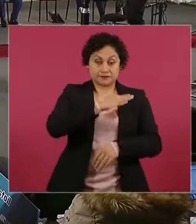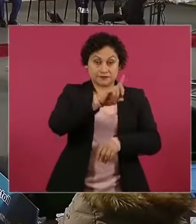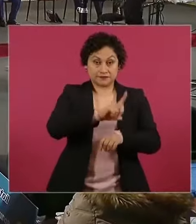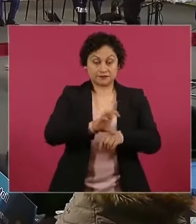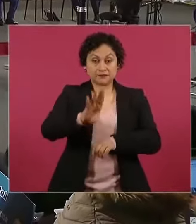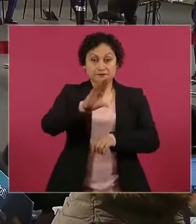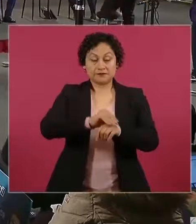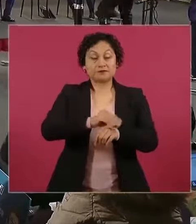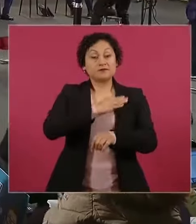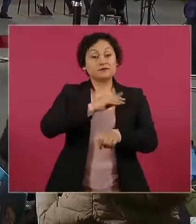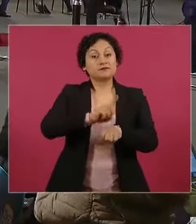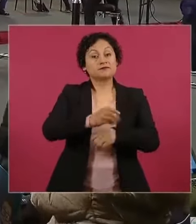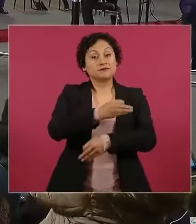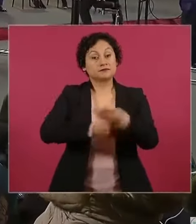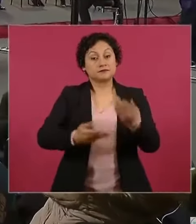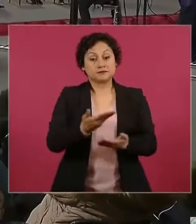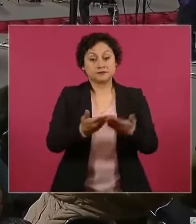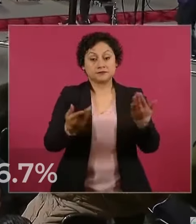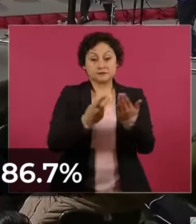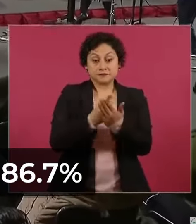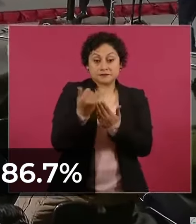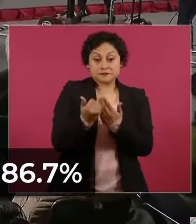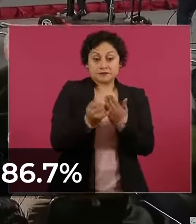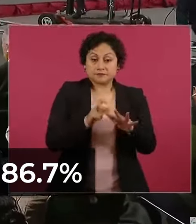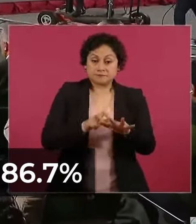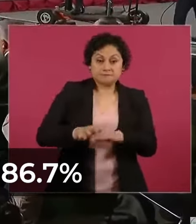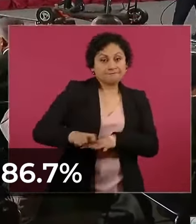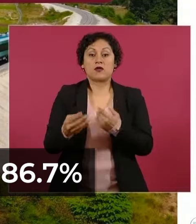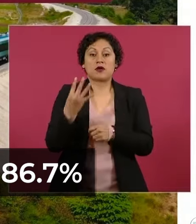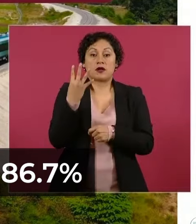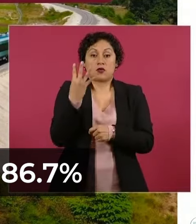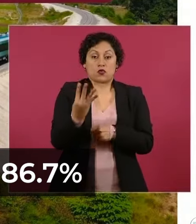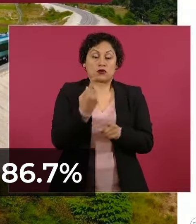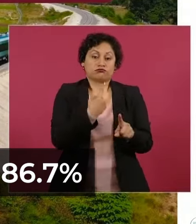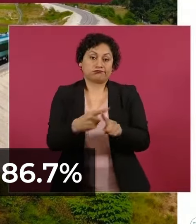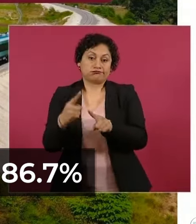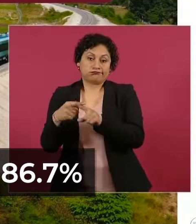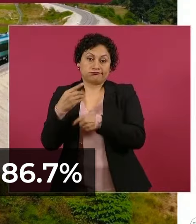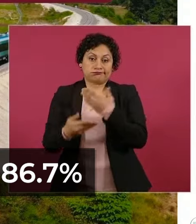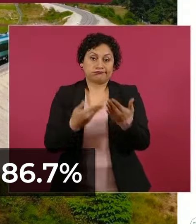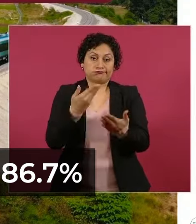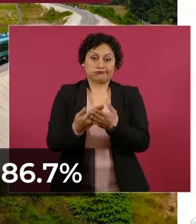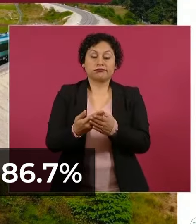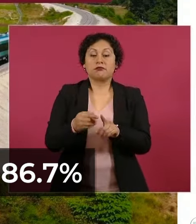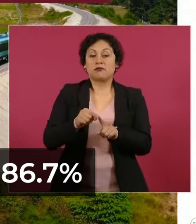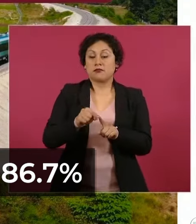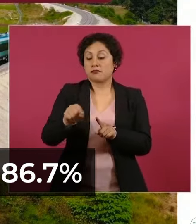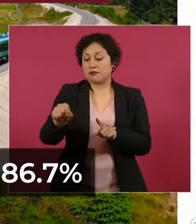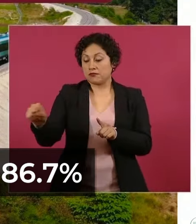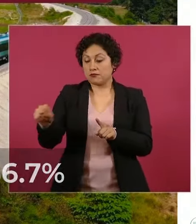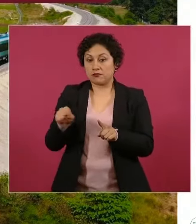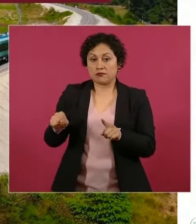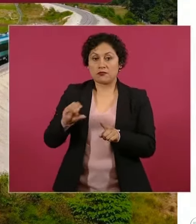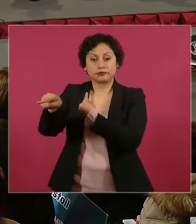Óscar David Lozano águila en el pre inicio de operaciones la ruta contará con tres horarios uno matutino otro al mediodía y